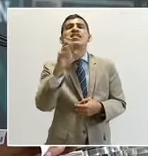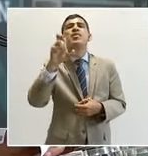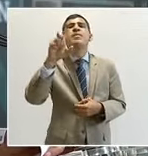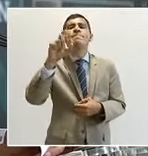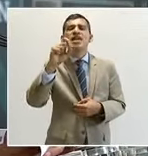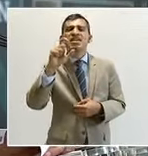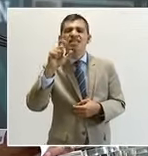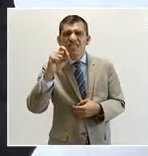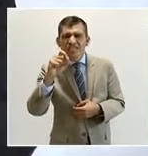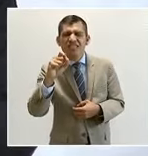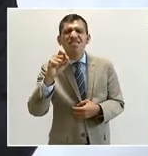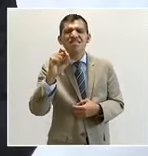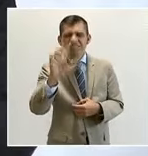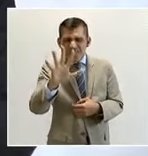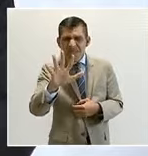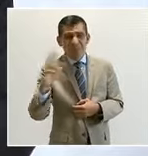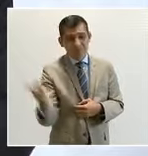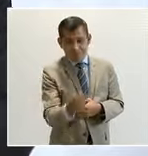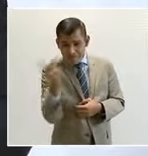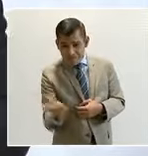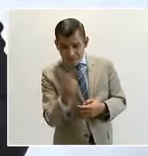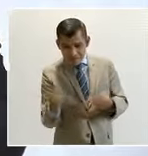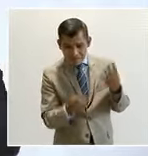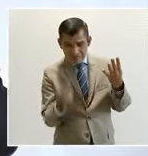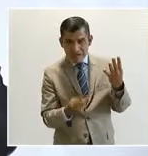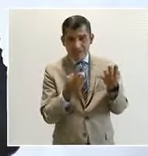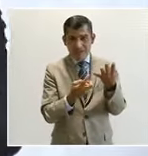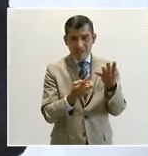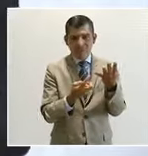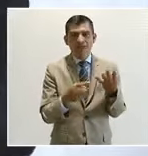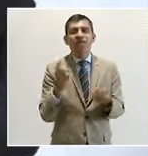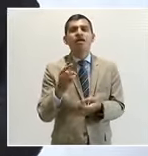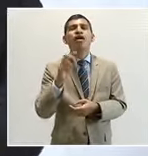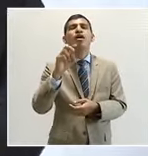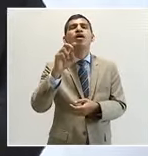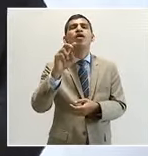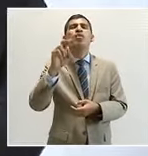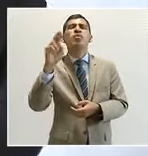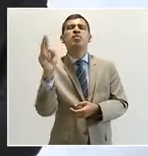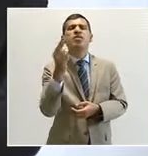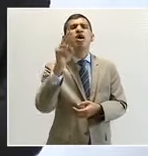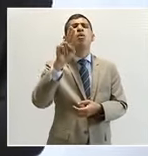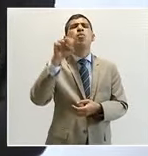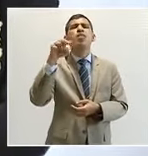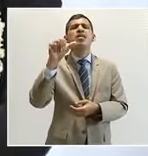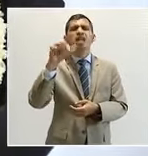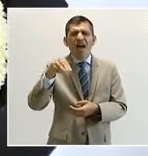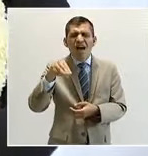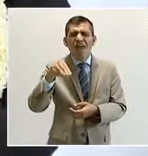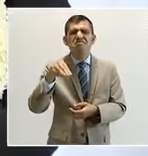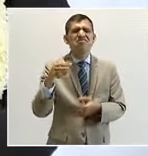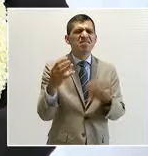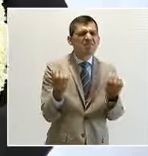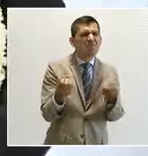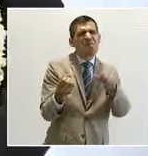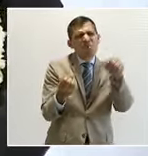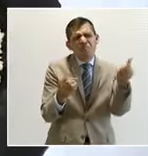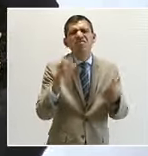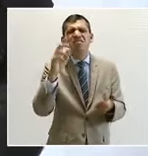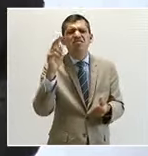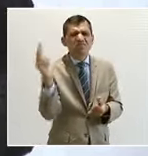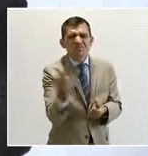preguntas y decían en la UNAM o en cualquier universidad tenemos